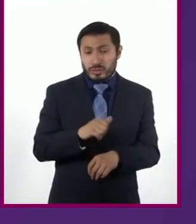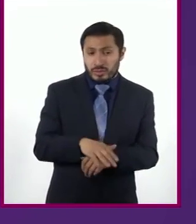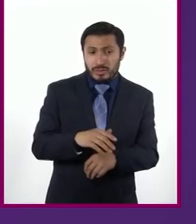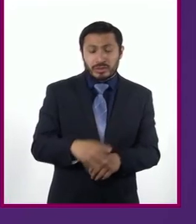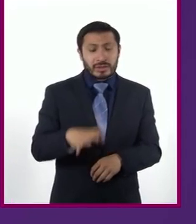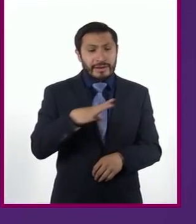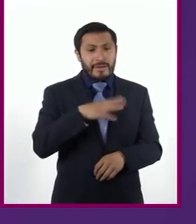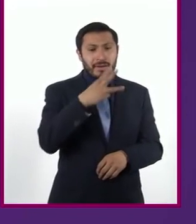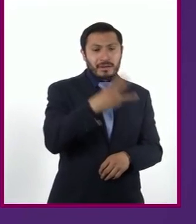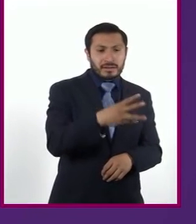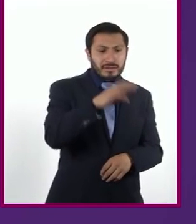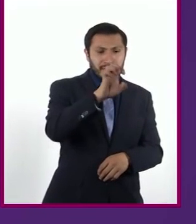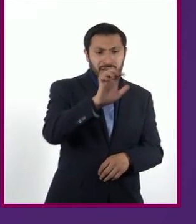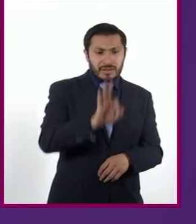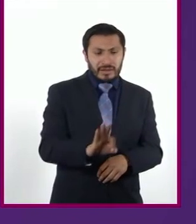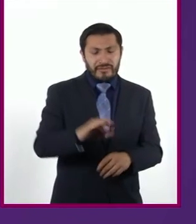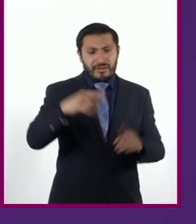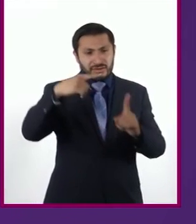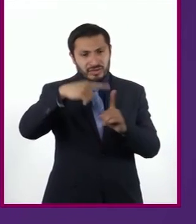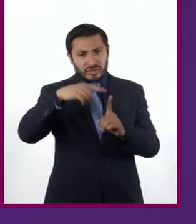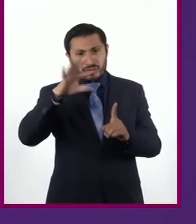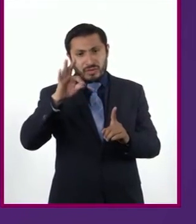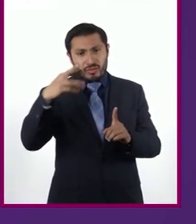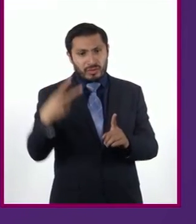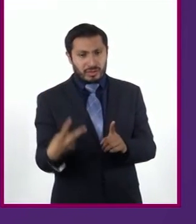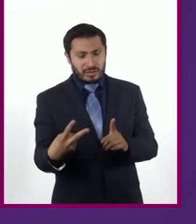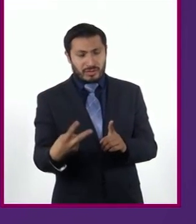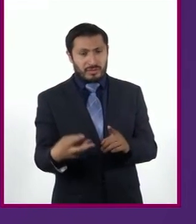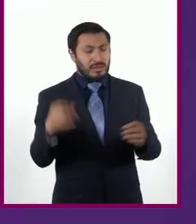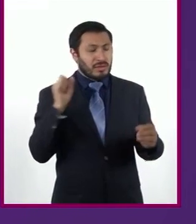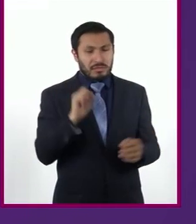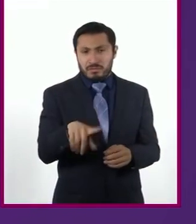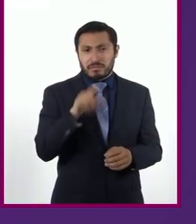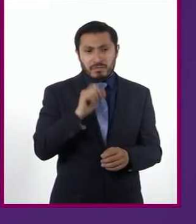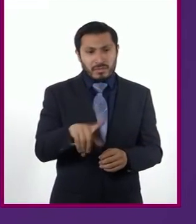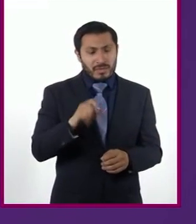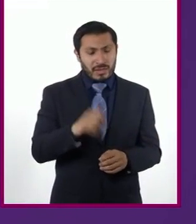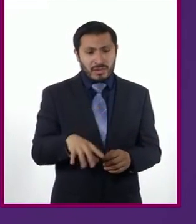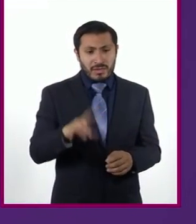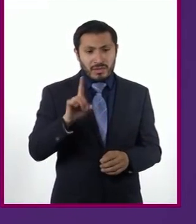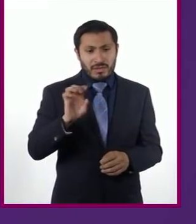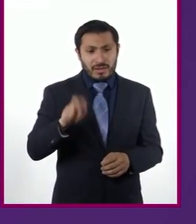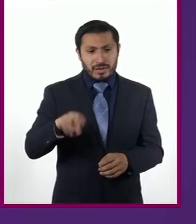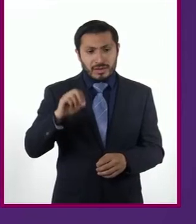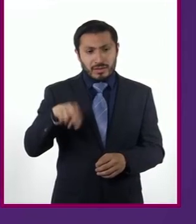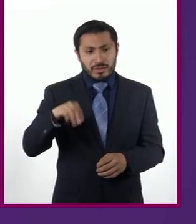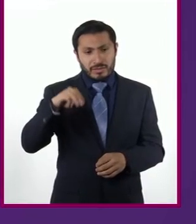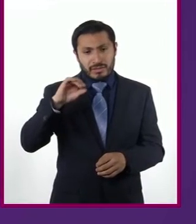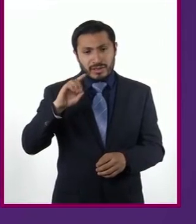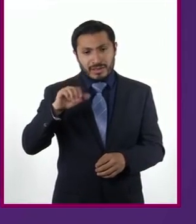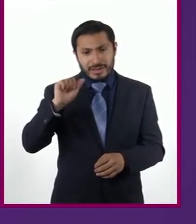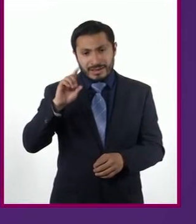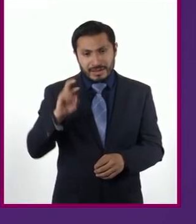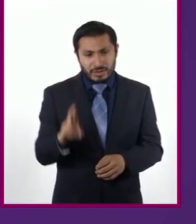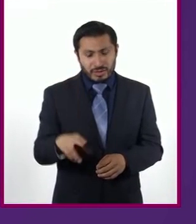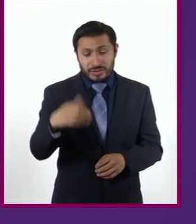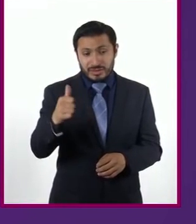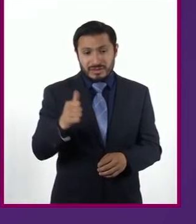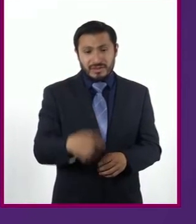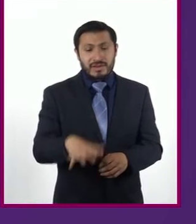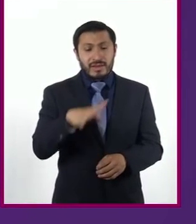obtenemos 3EF sobre 42. Haremos lo mismo con el denominador 6,